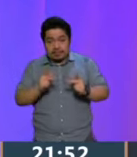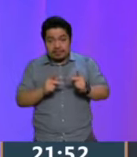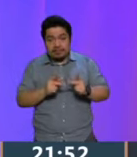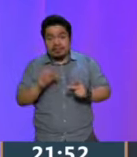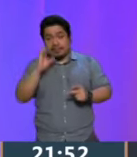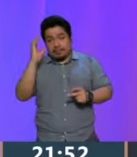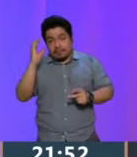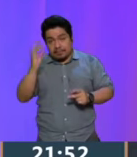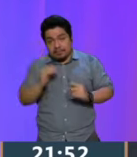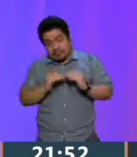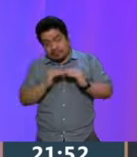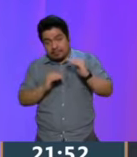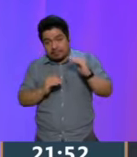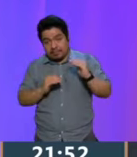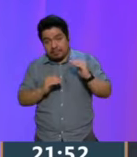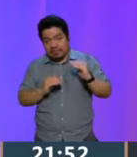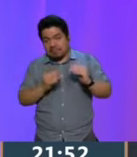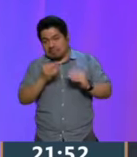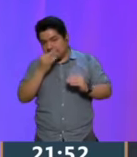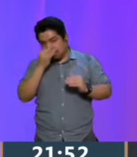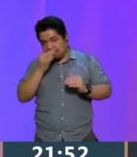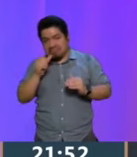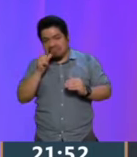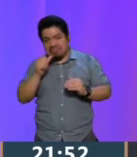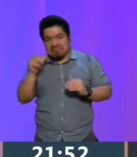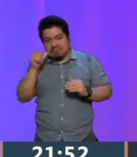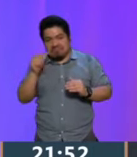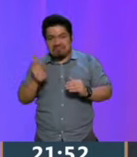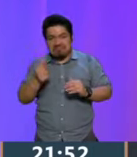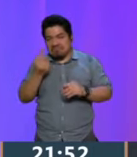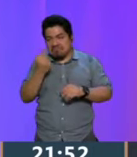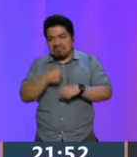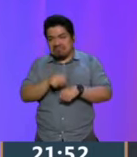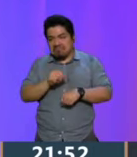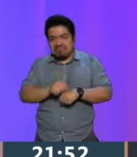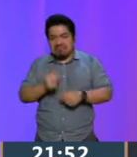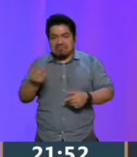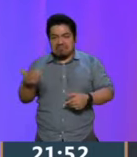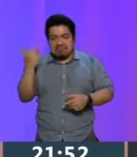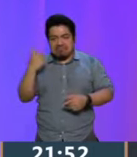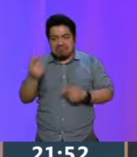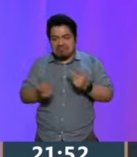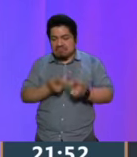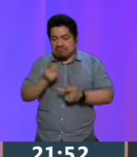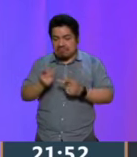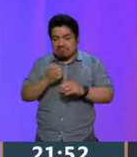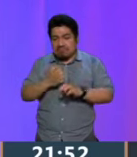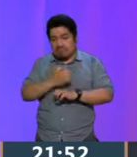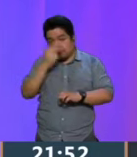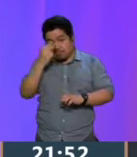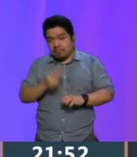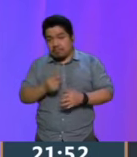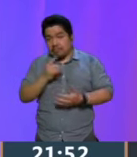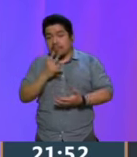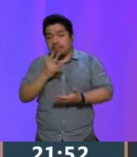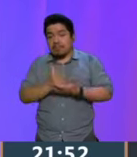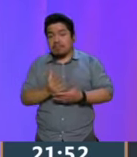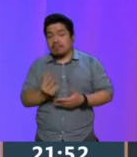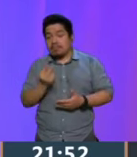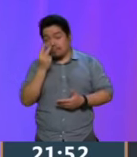Clara Brugada por encima de Santiago, pues apenas se crearon ayer, la semana pasada. O sea, en el pasado proceso electoral del Estado de México, las únicas